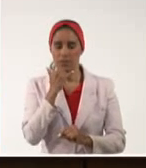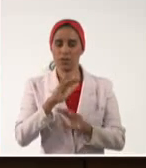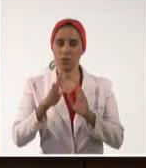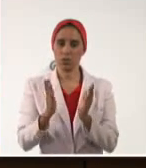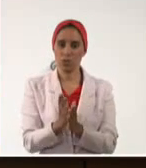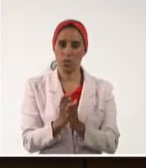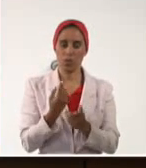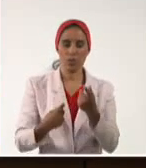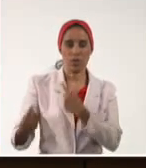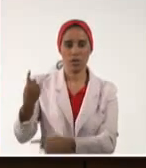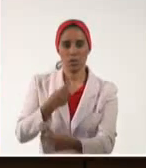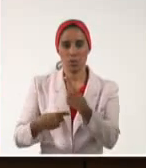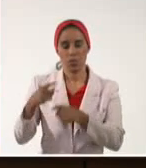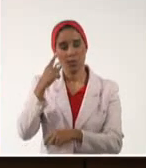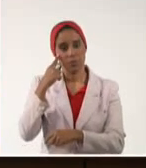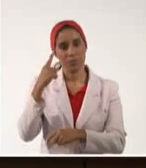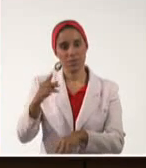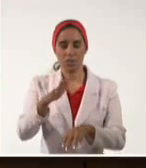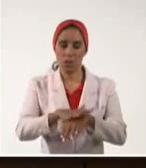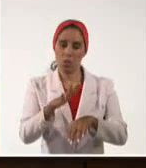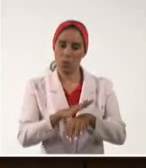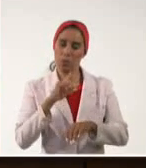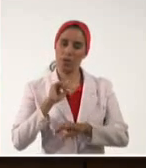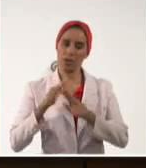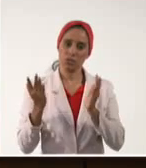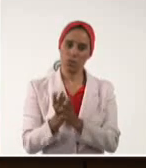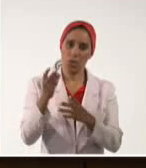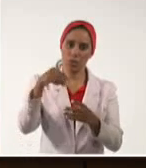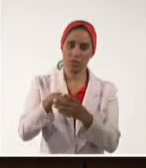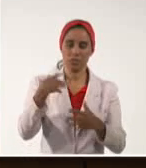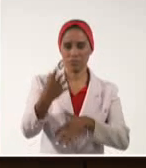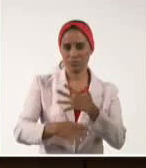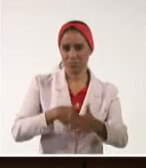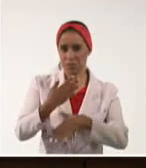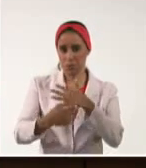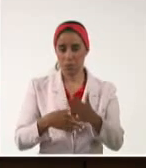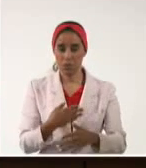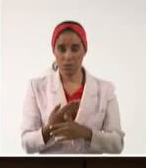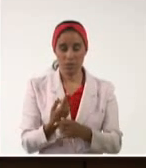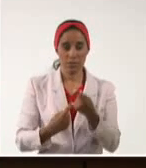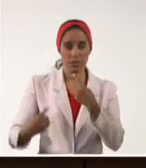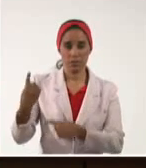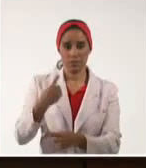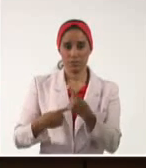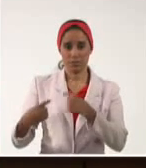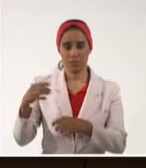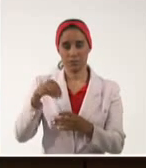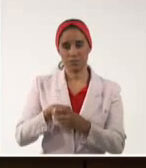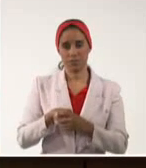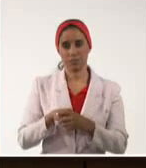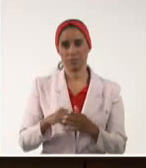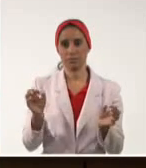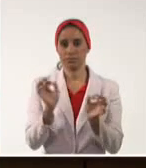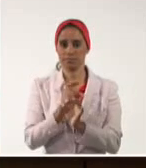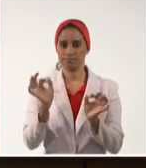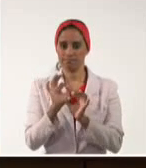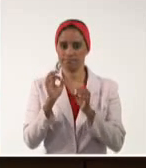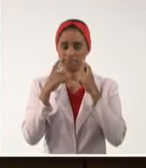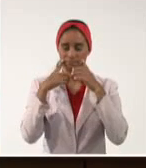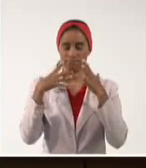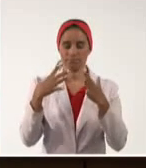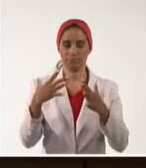muchos consideran causa de todos los problemas, sin ser realmente las únicas y ni siquiera las más